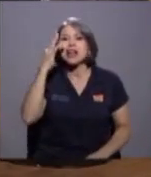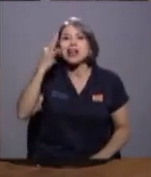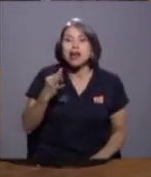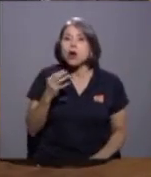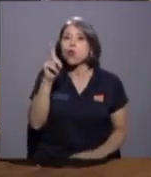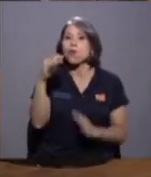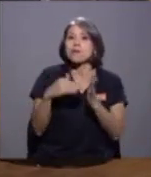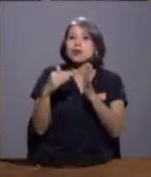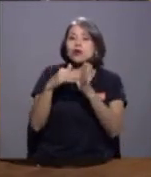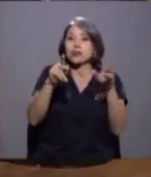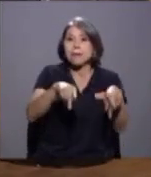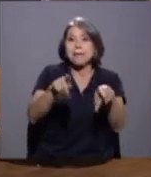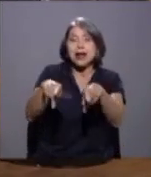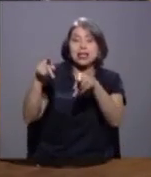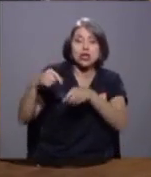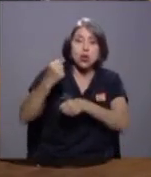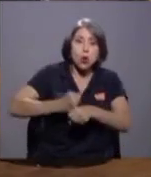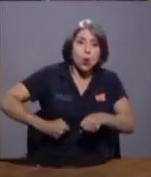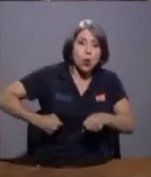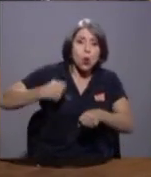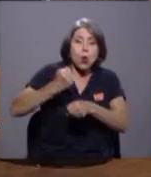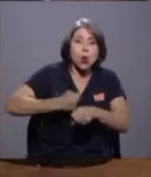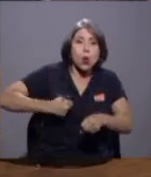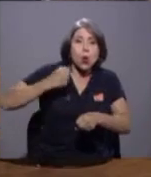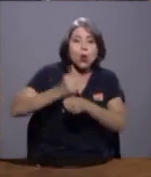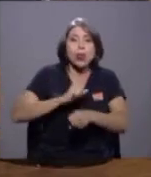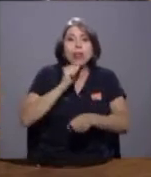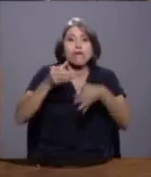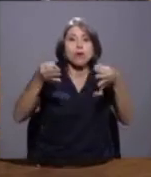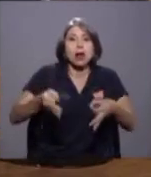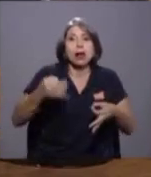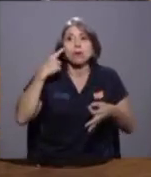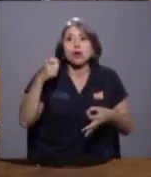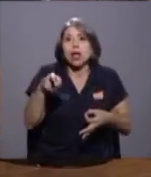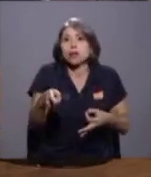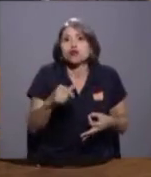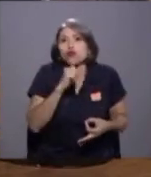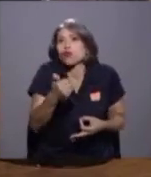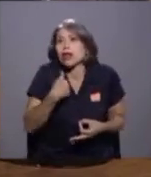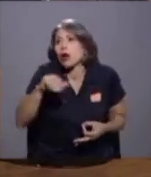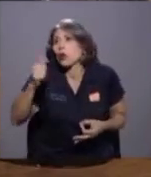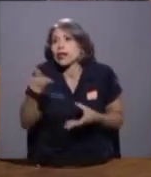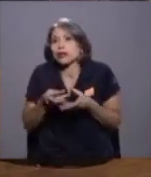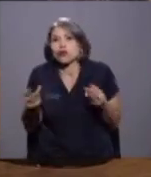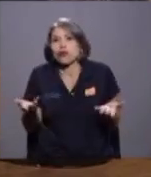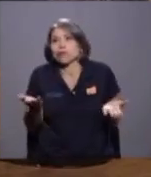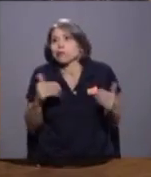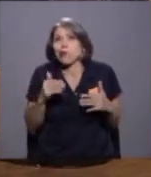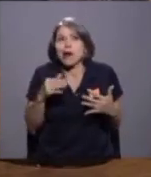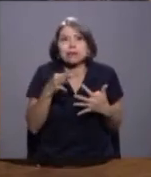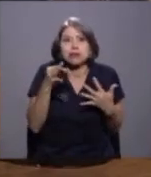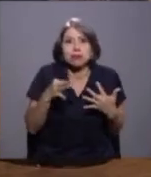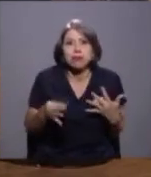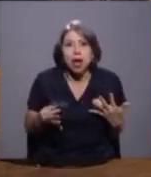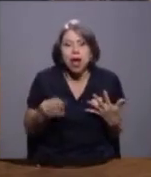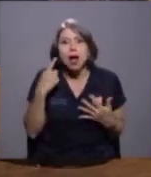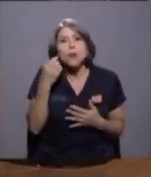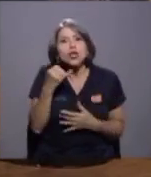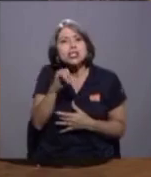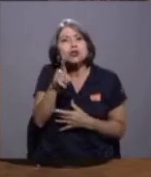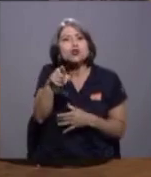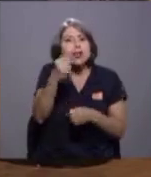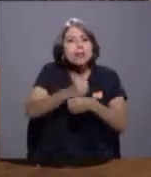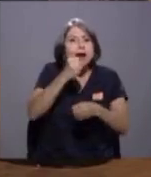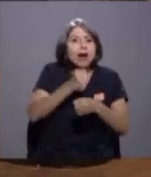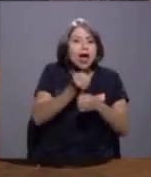personas que están trabajando en empleos informales porque no les queda de otra. Porque si usted es un trabajador